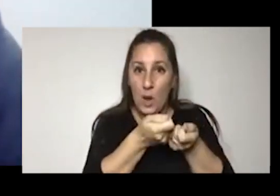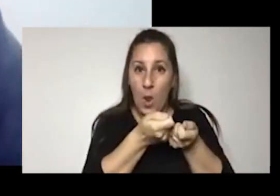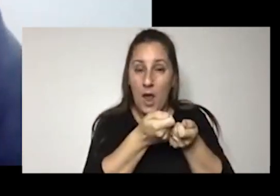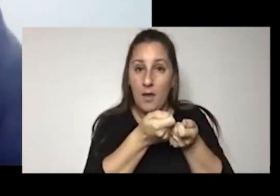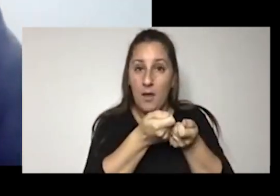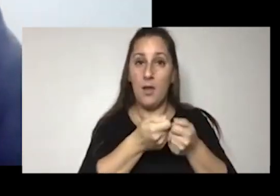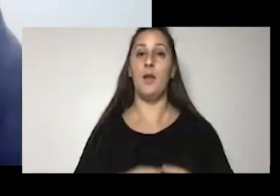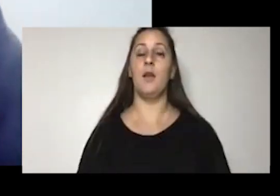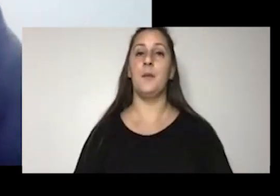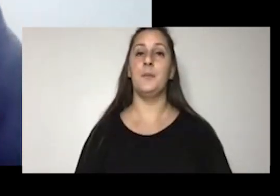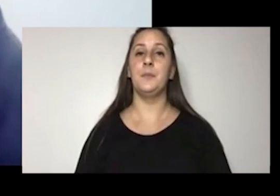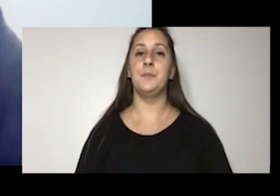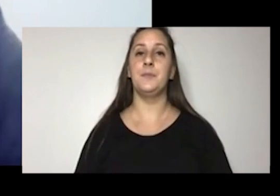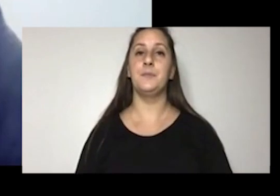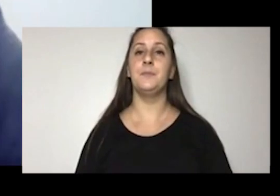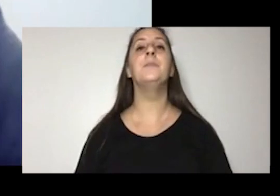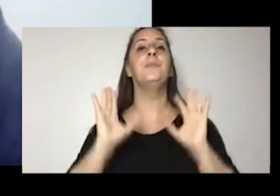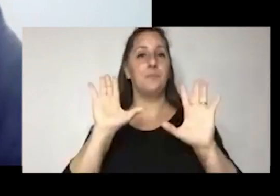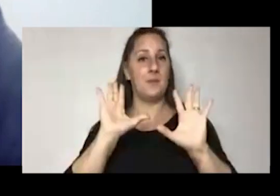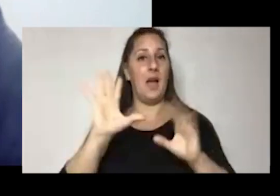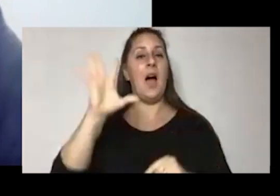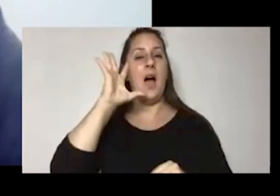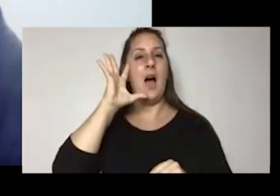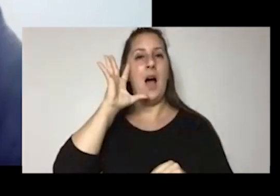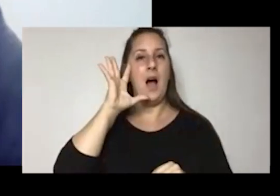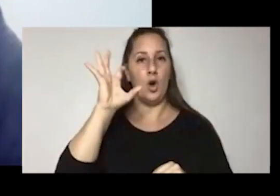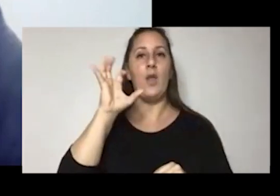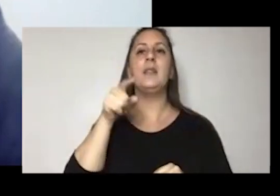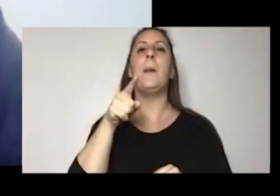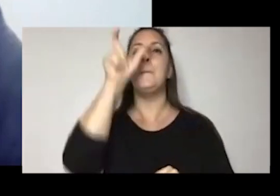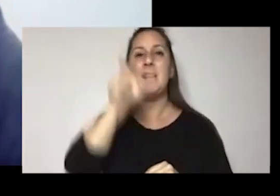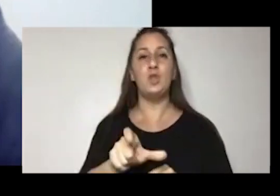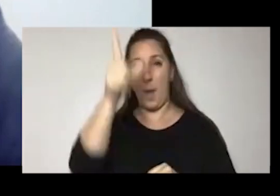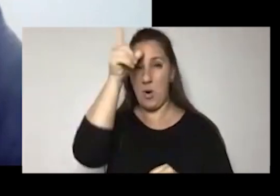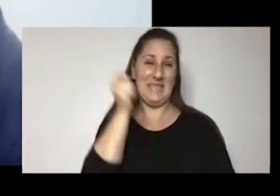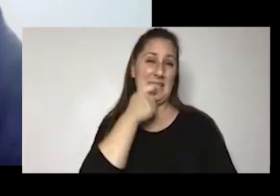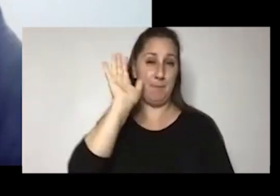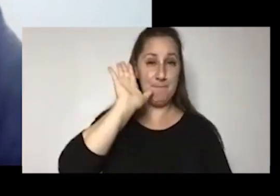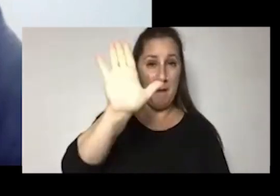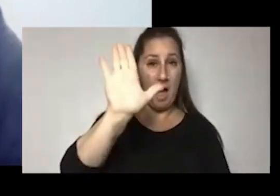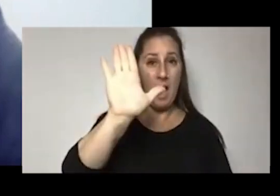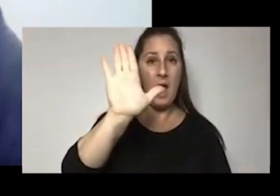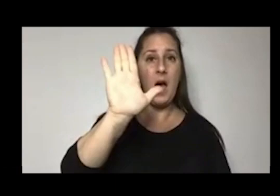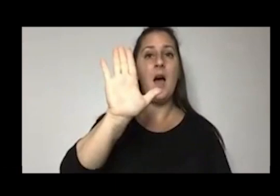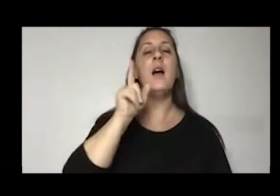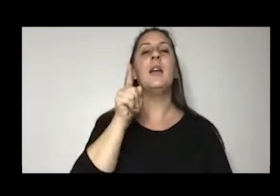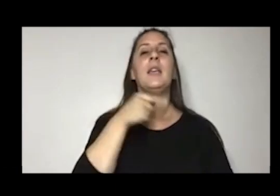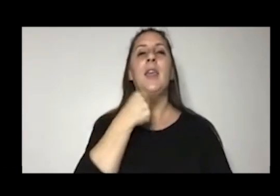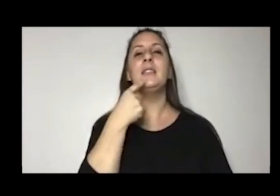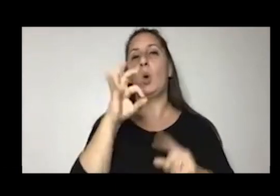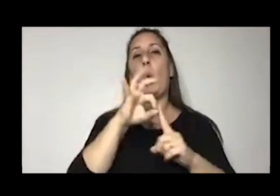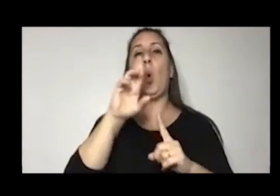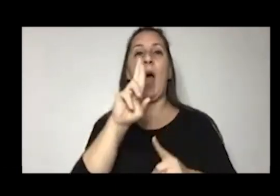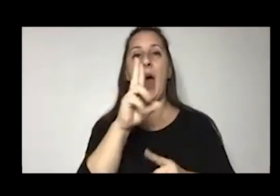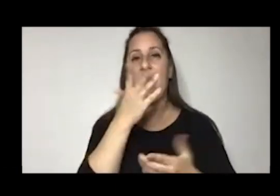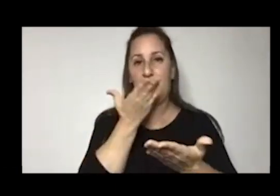Recordemos que los datos que te va a tomar un agente de tránsito tiene que ver con la pistola y el QR, ¿sí? Por lo cual, si